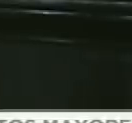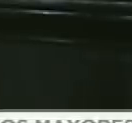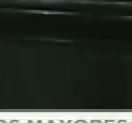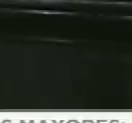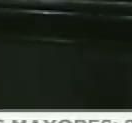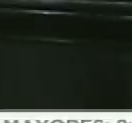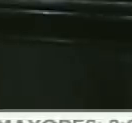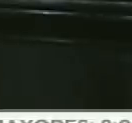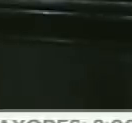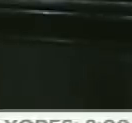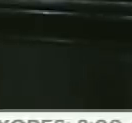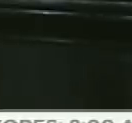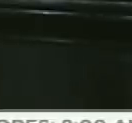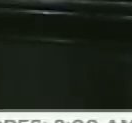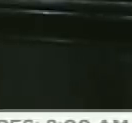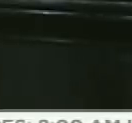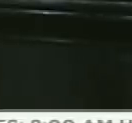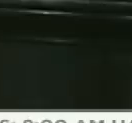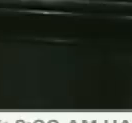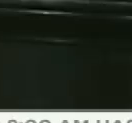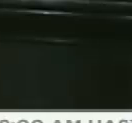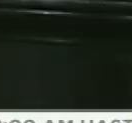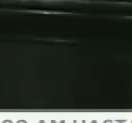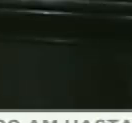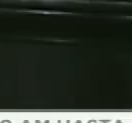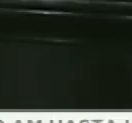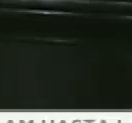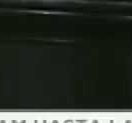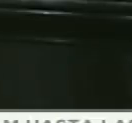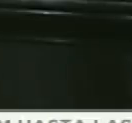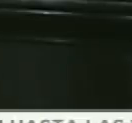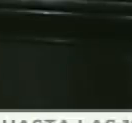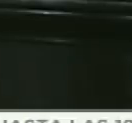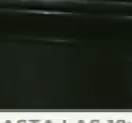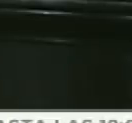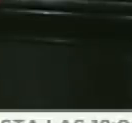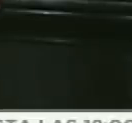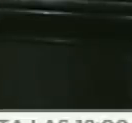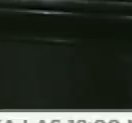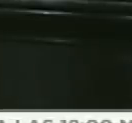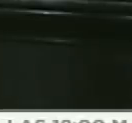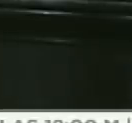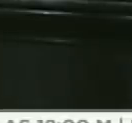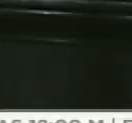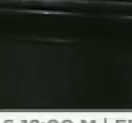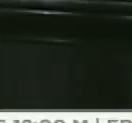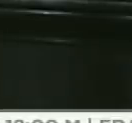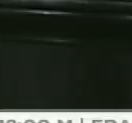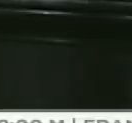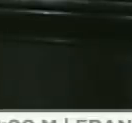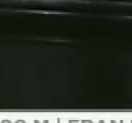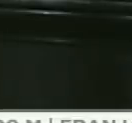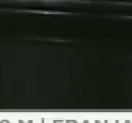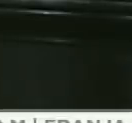que contrasta justamente con otras naciones latinoamericanas como Estados Unidos, Brasil, Perú y Ecuador. Es